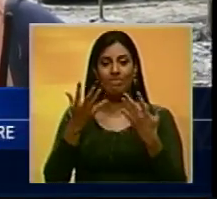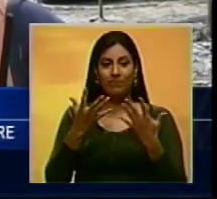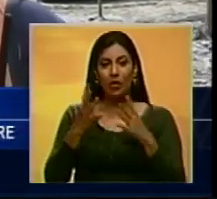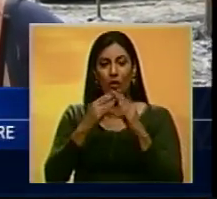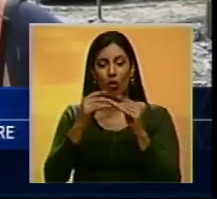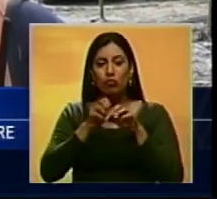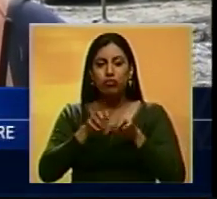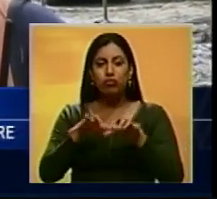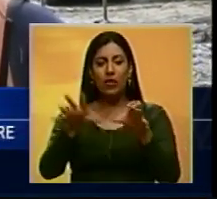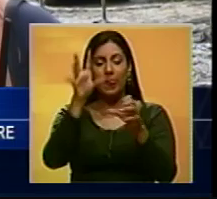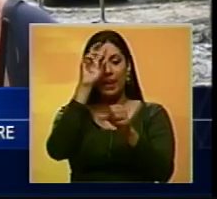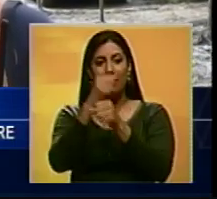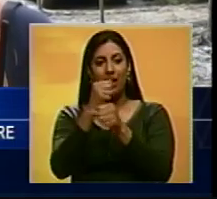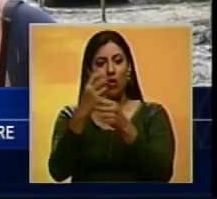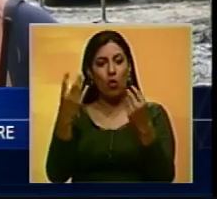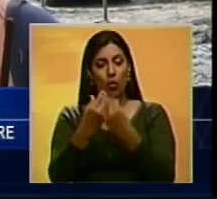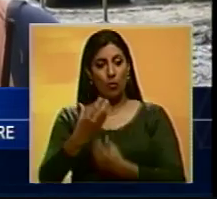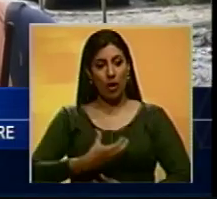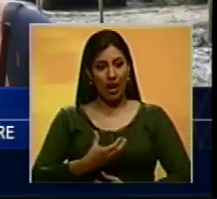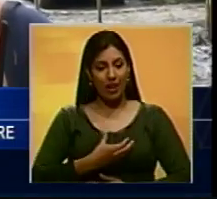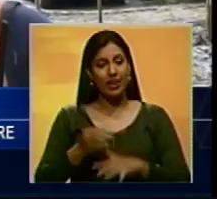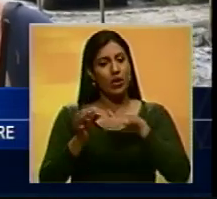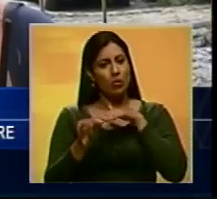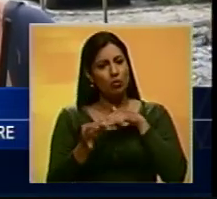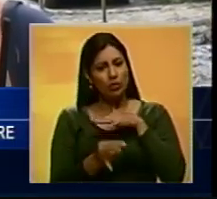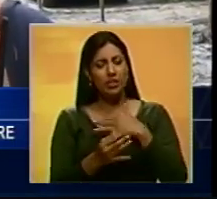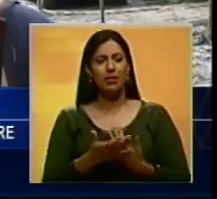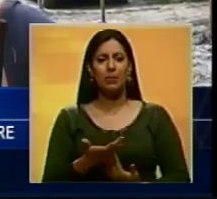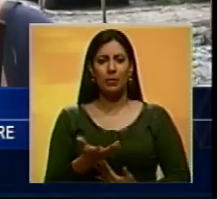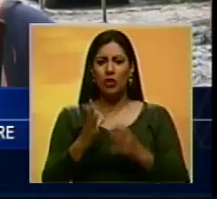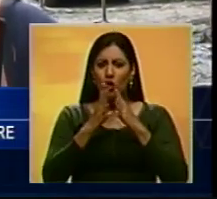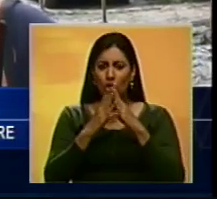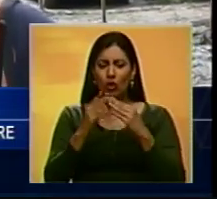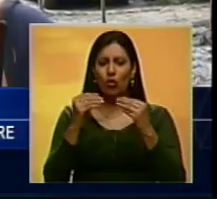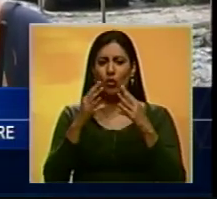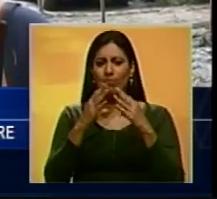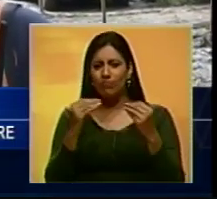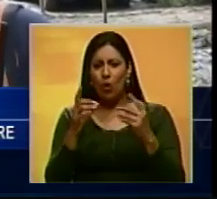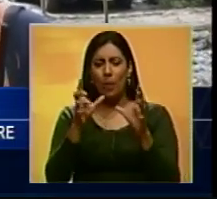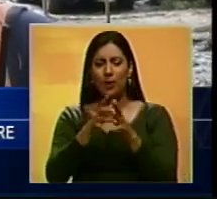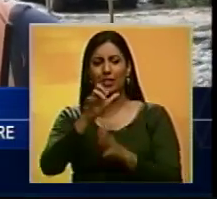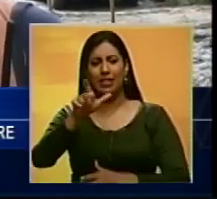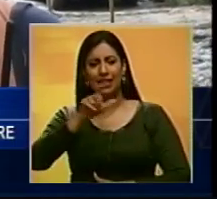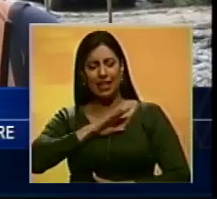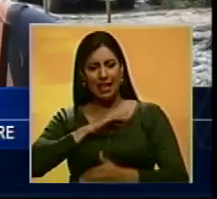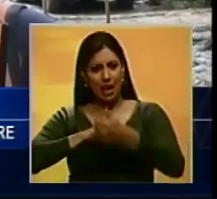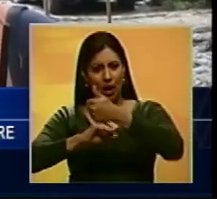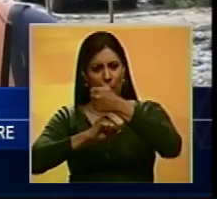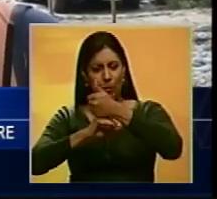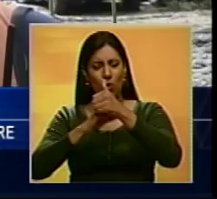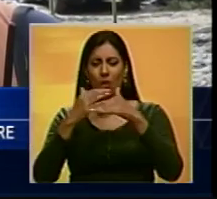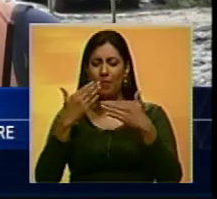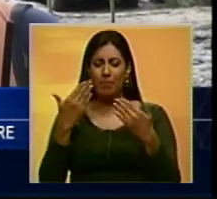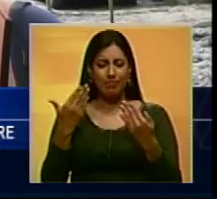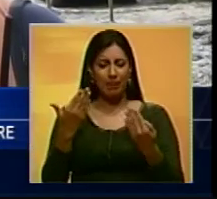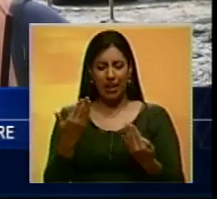todo desplegado, con todo el equipo de la alcaldía, del municipio y todos los entes que se encuentran apoyándonos para